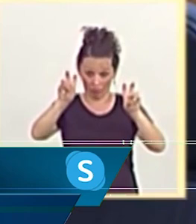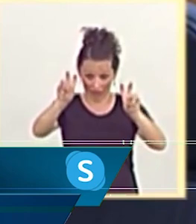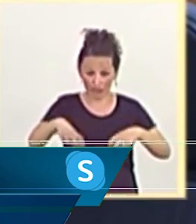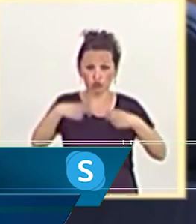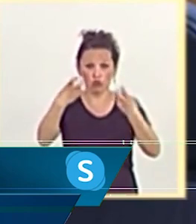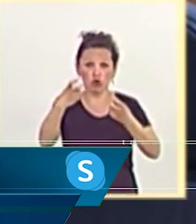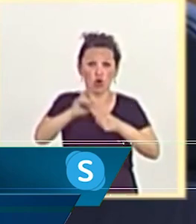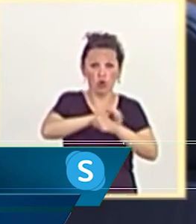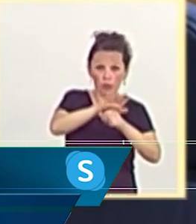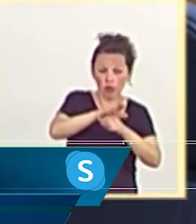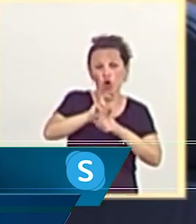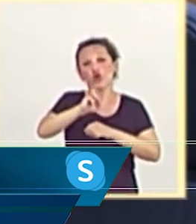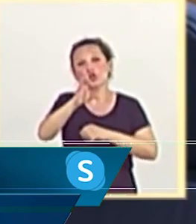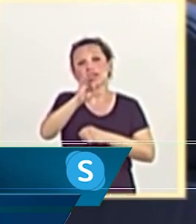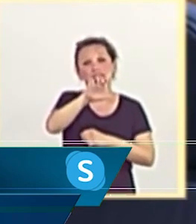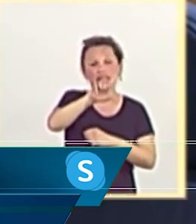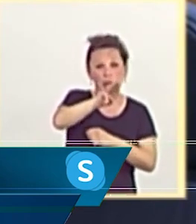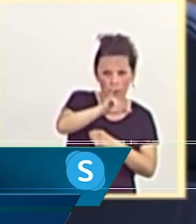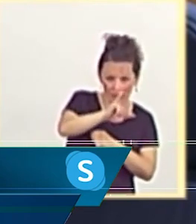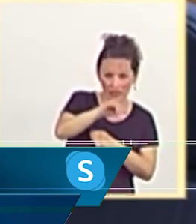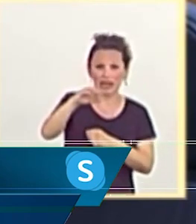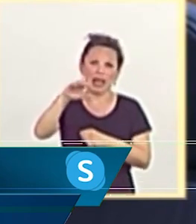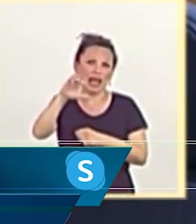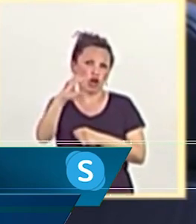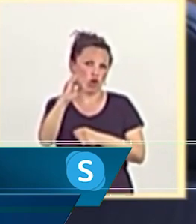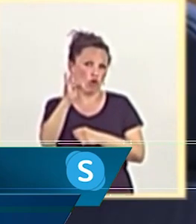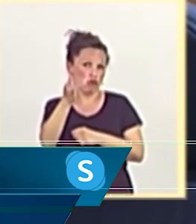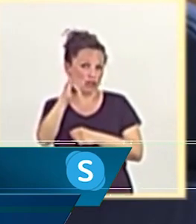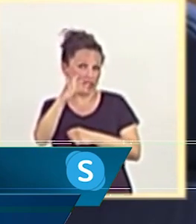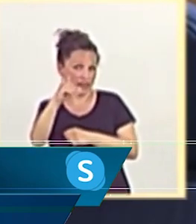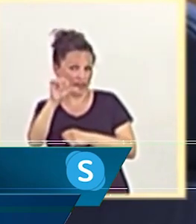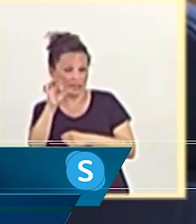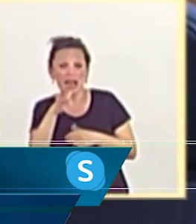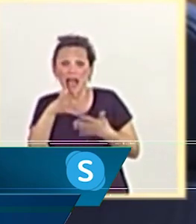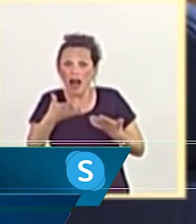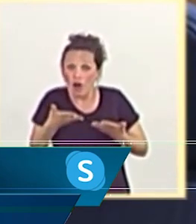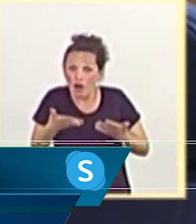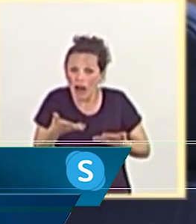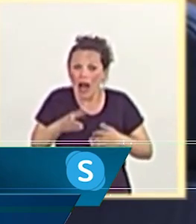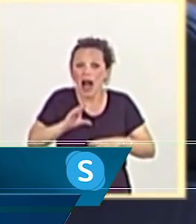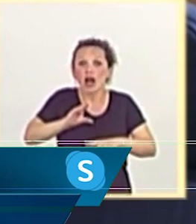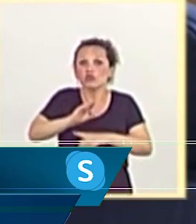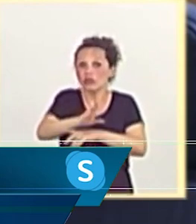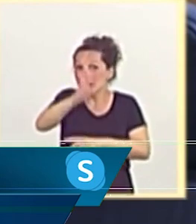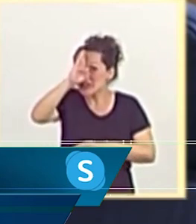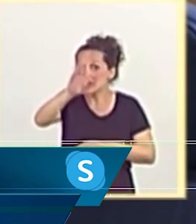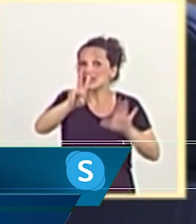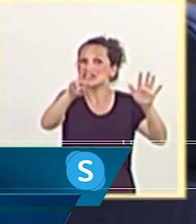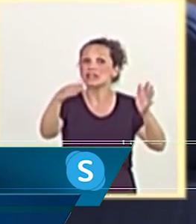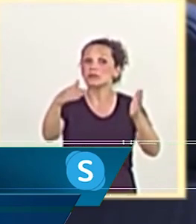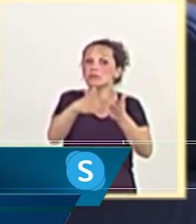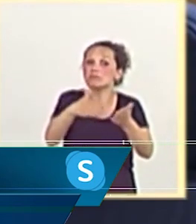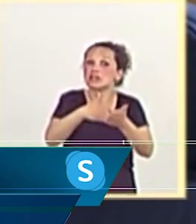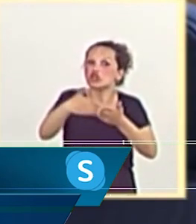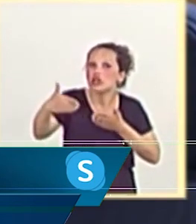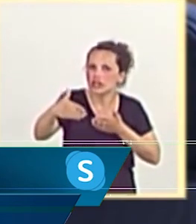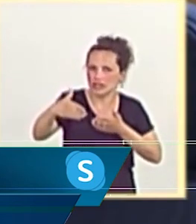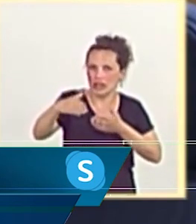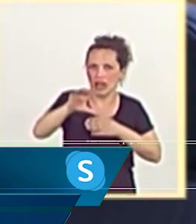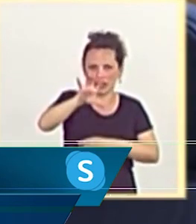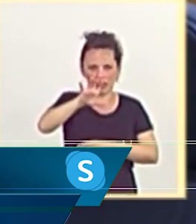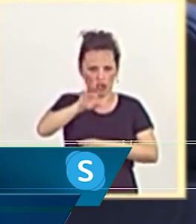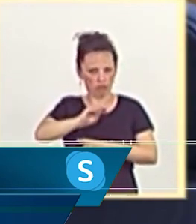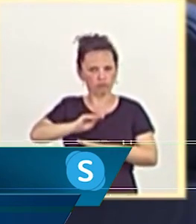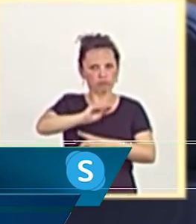meses Nadia Calviño veía brotes verdes, igual que Zapatero. ¿Recuerdan que en lo peor de la crisis